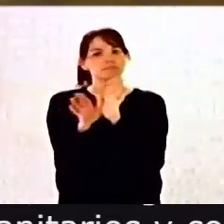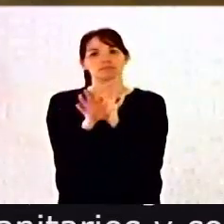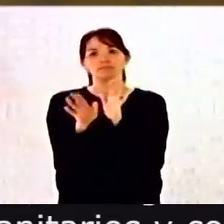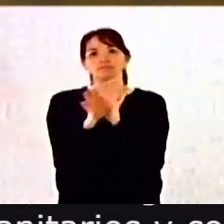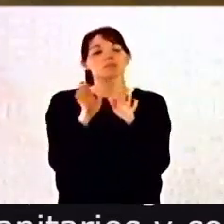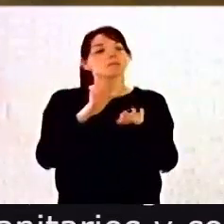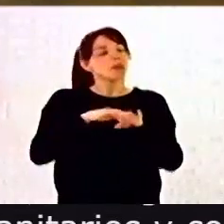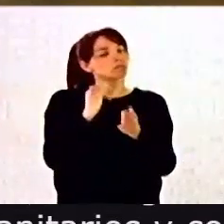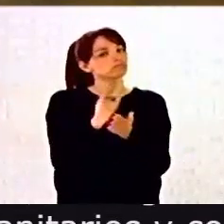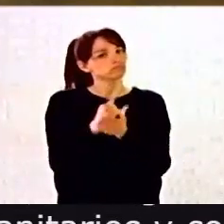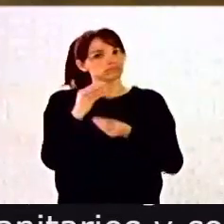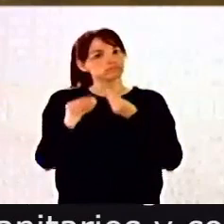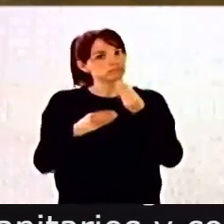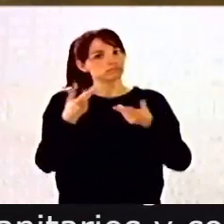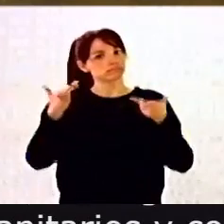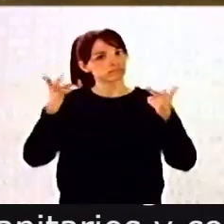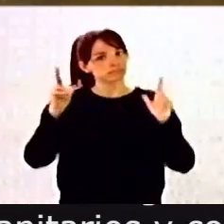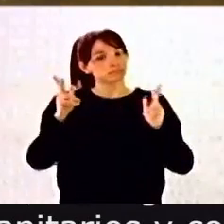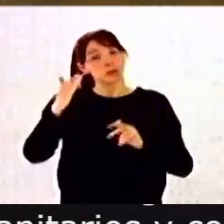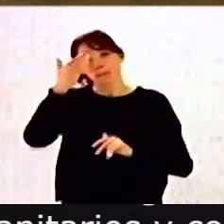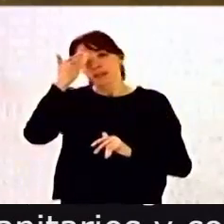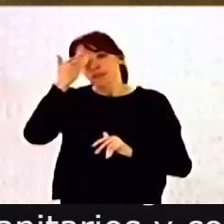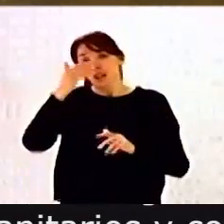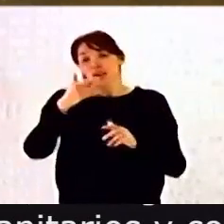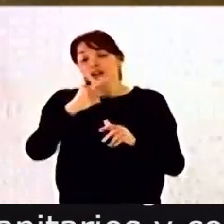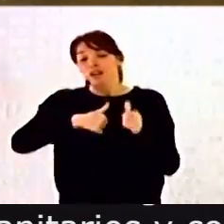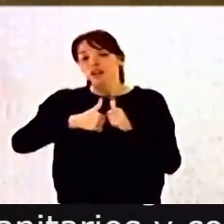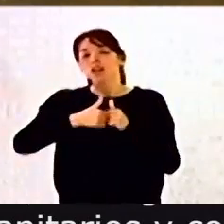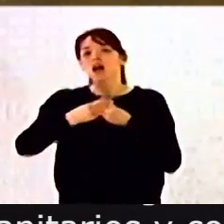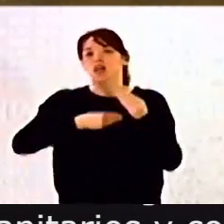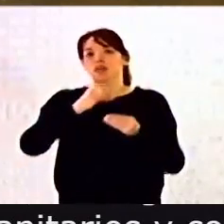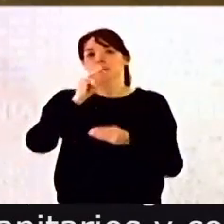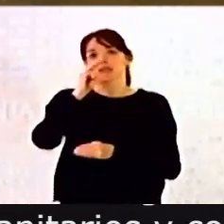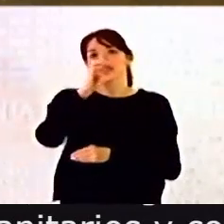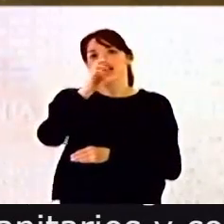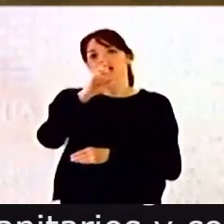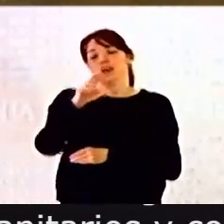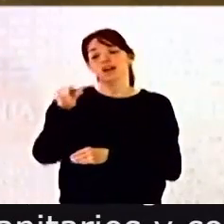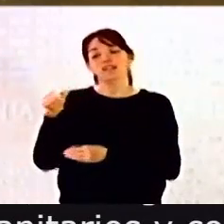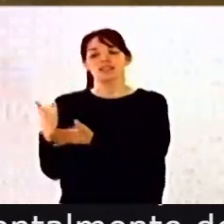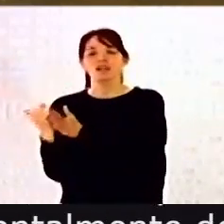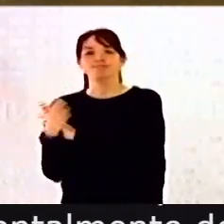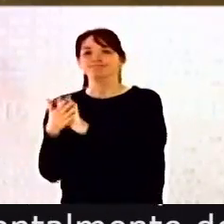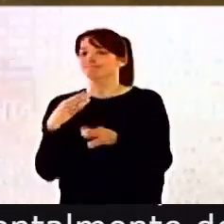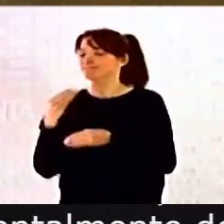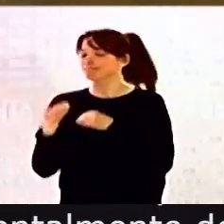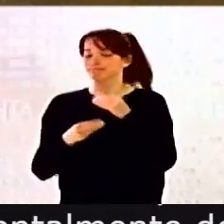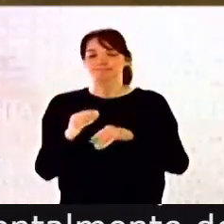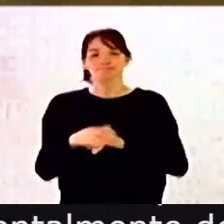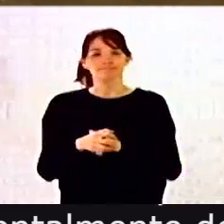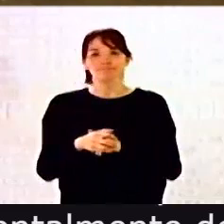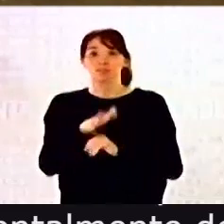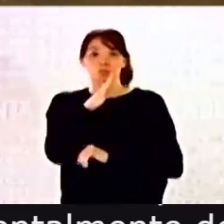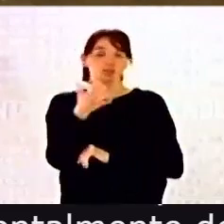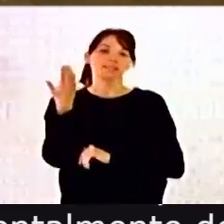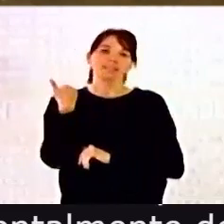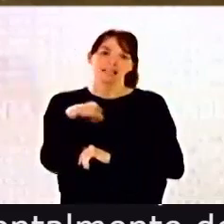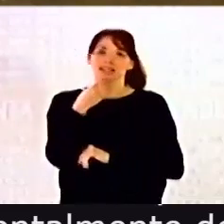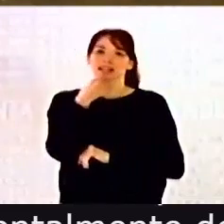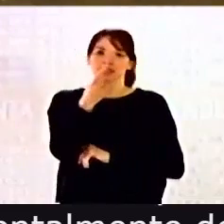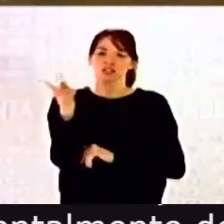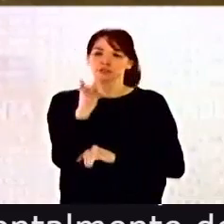test. Test fundamentalmente de PCR en lugar de los test rápidos, porque ya le he dicho las